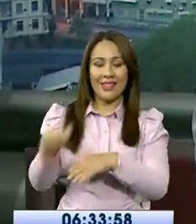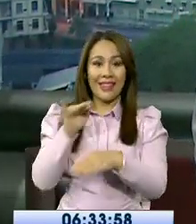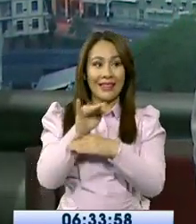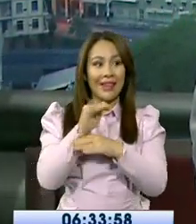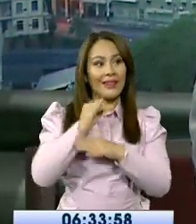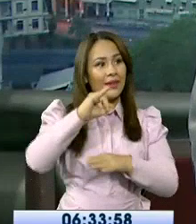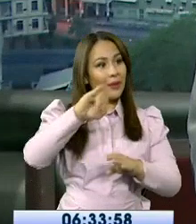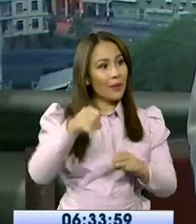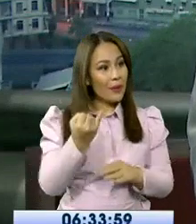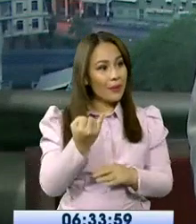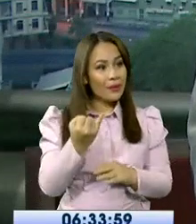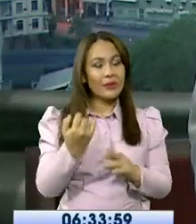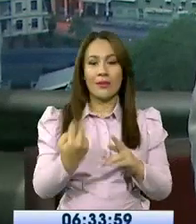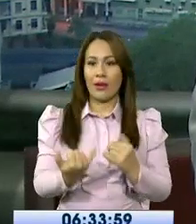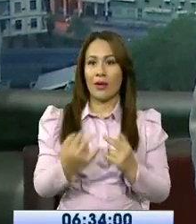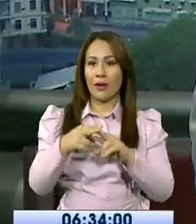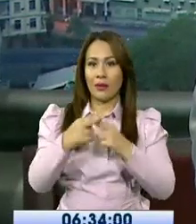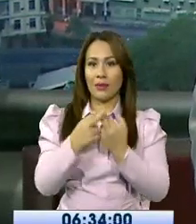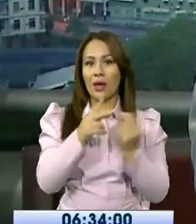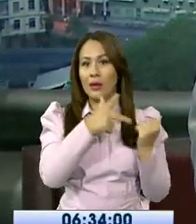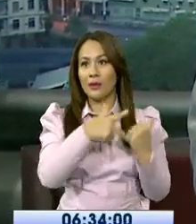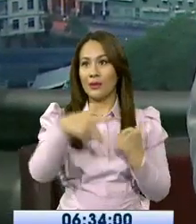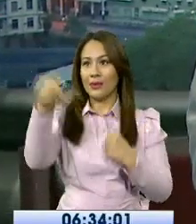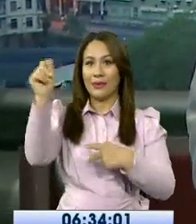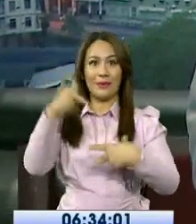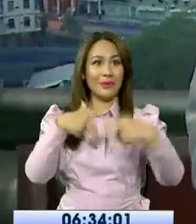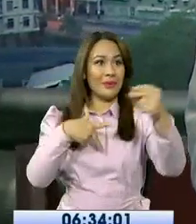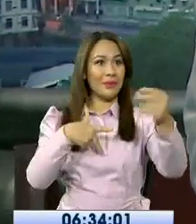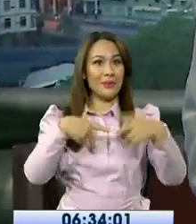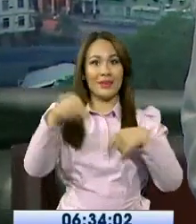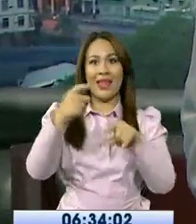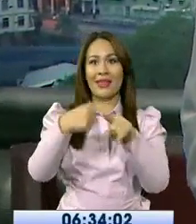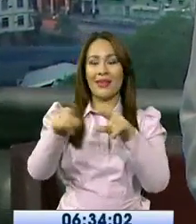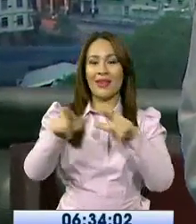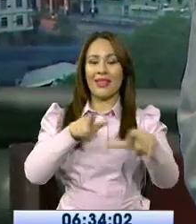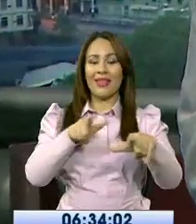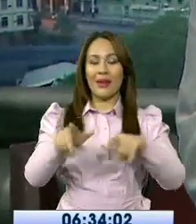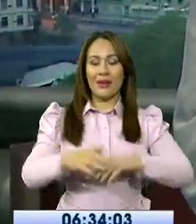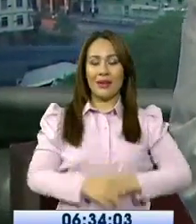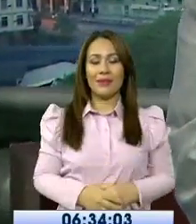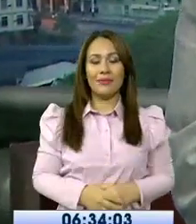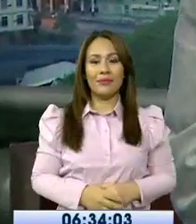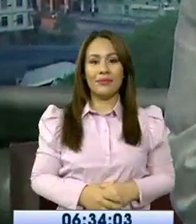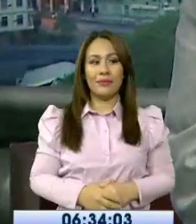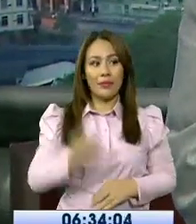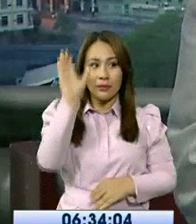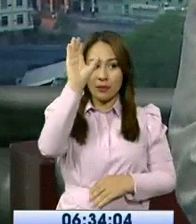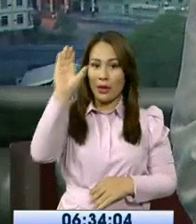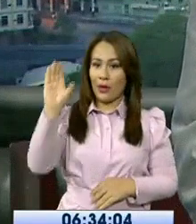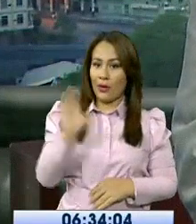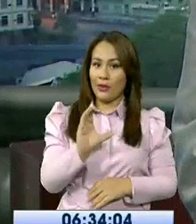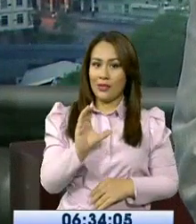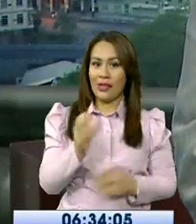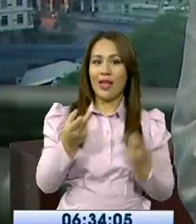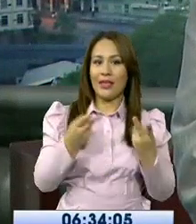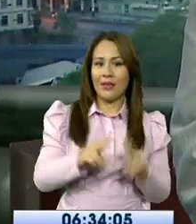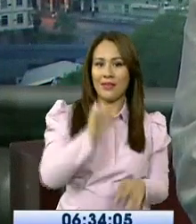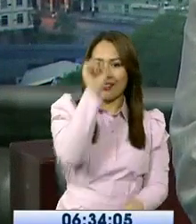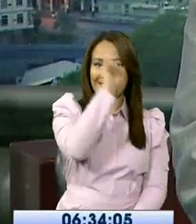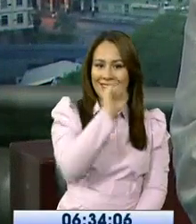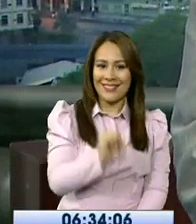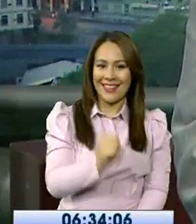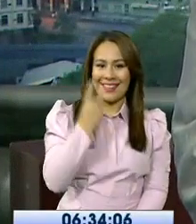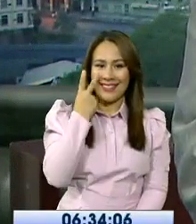este jueves empezaron a salir de la ciudad hacia diferentes destinos, tanto de costa como de sierra. Veamos.